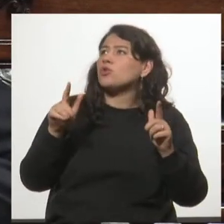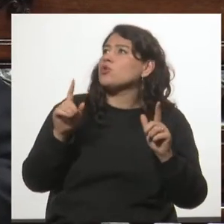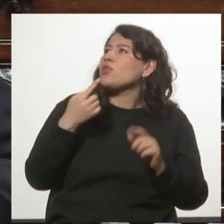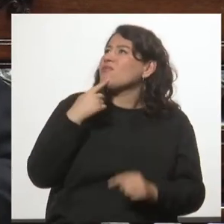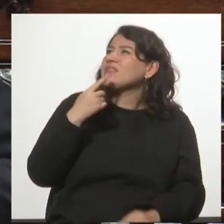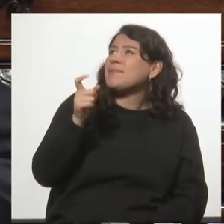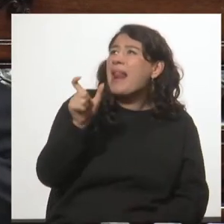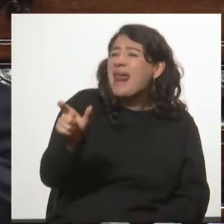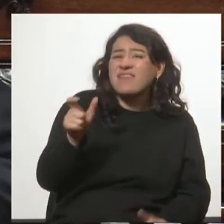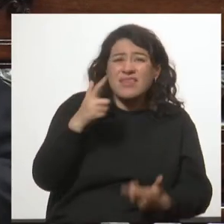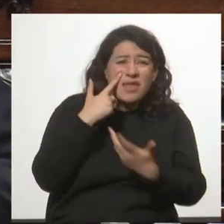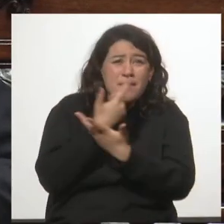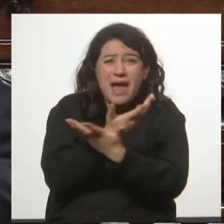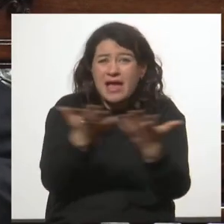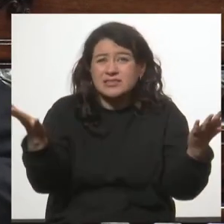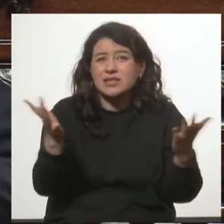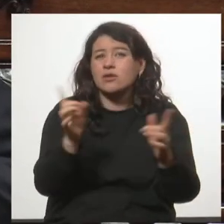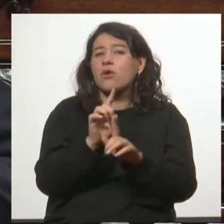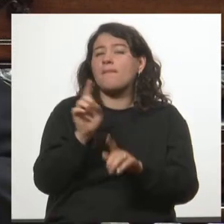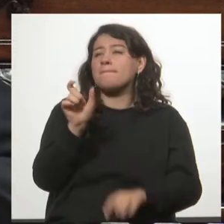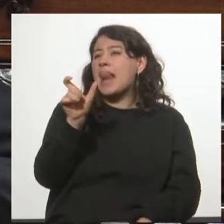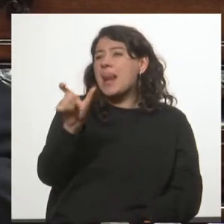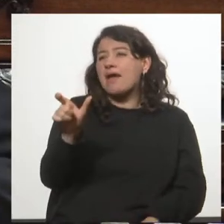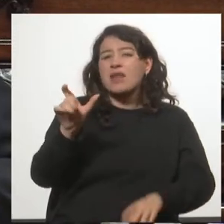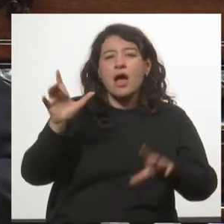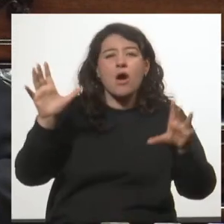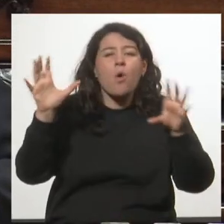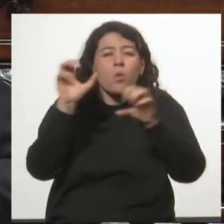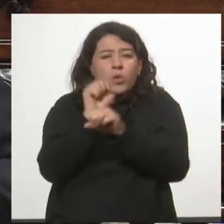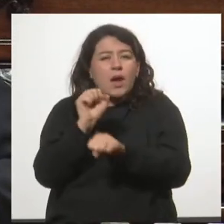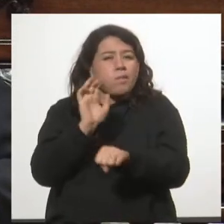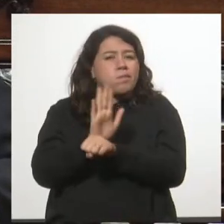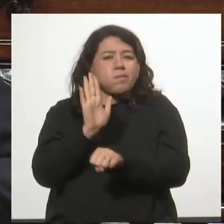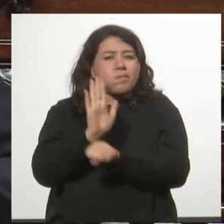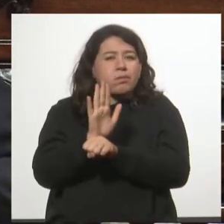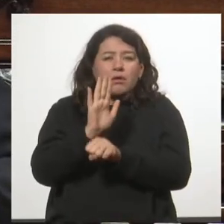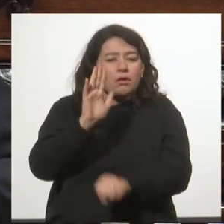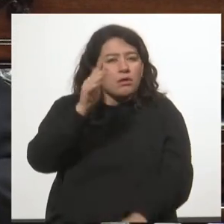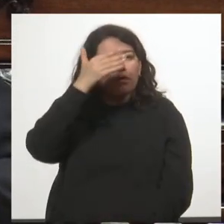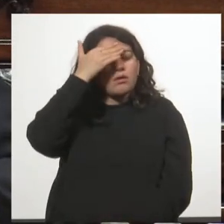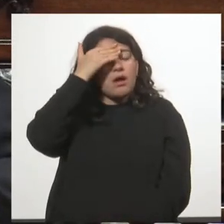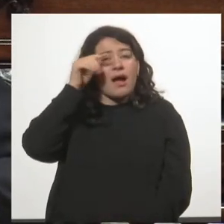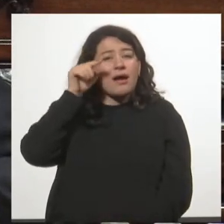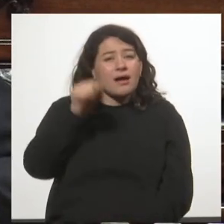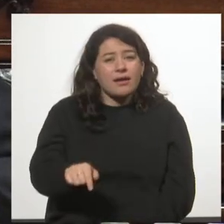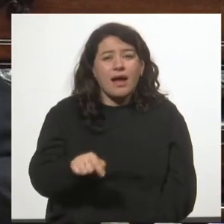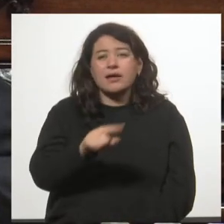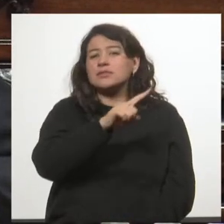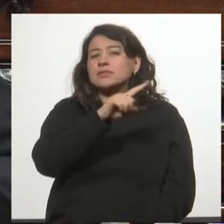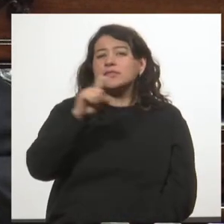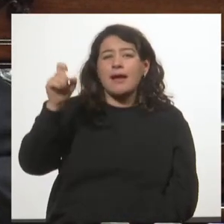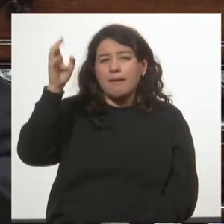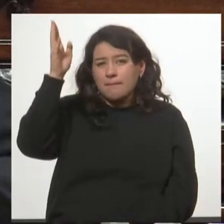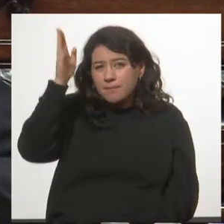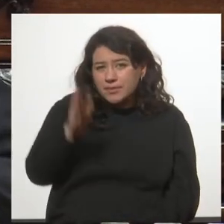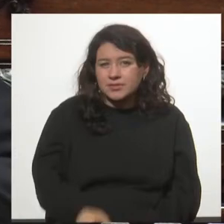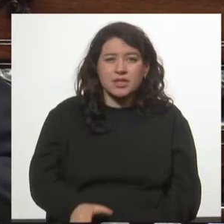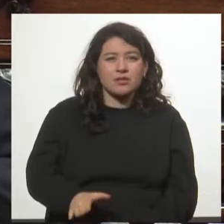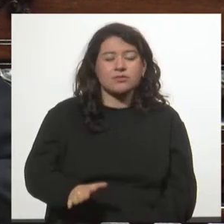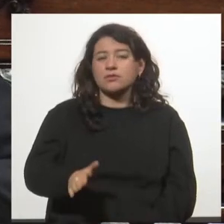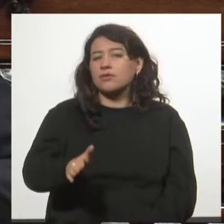palabra transparencia hay que usar la palabra oscuridad o sea acá lo que hubo es una total oscuridad